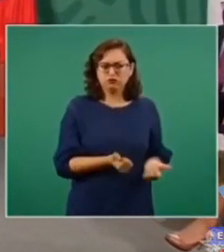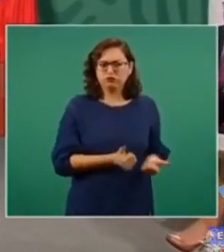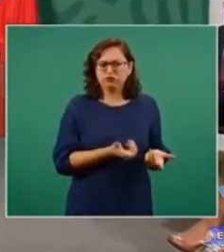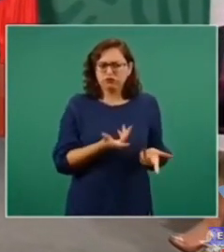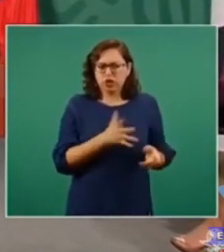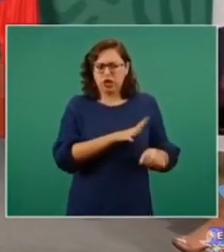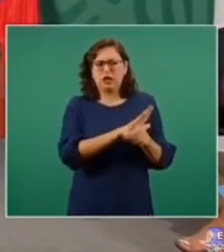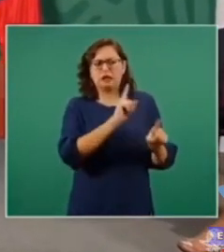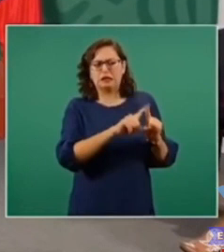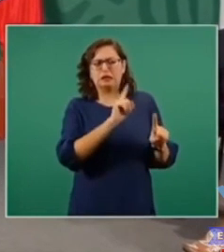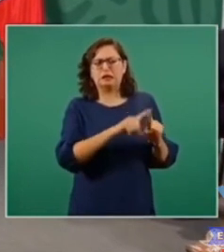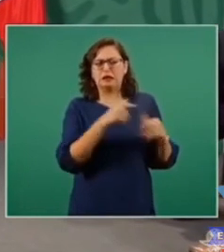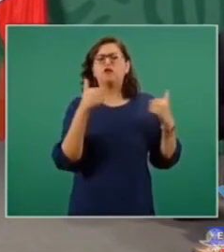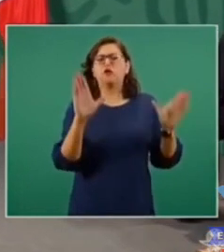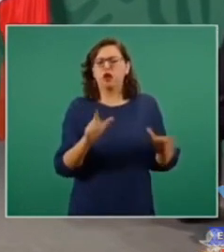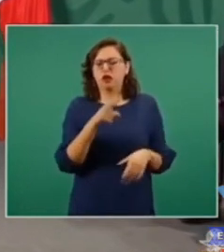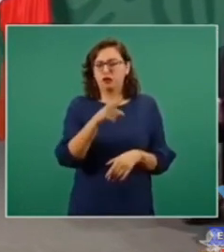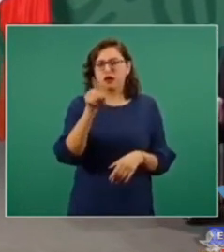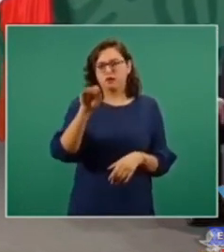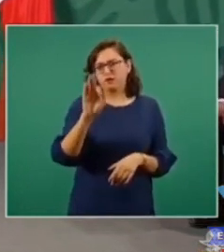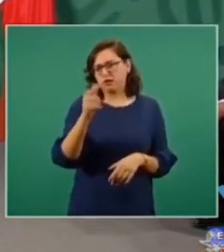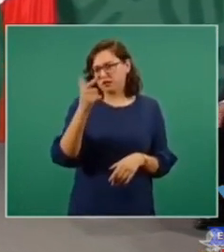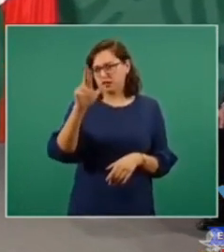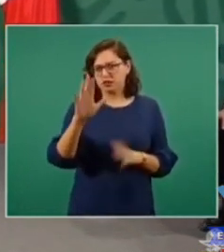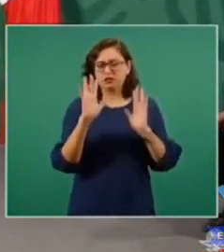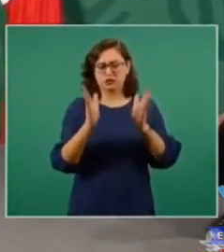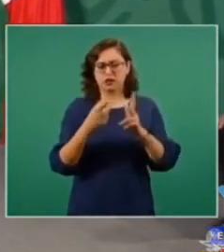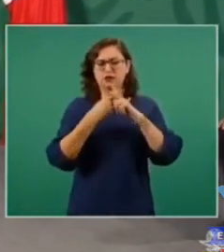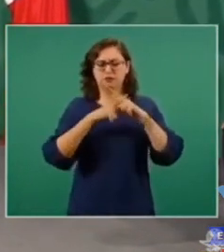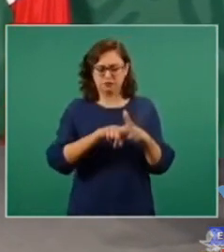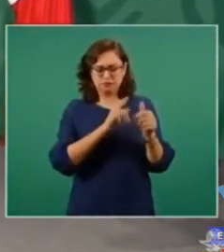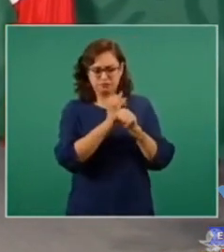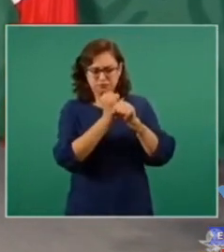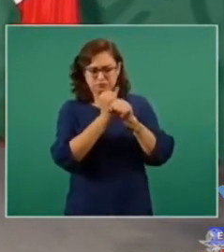fiscalía la investigación. Atrajo